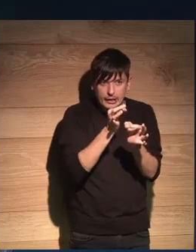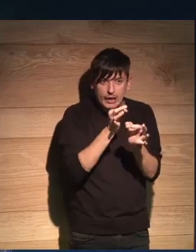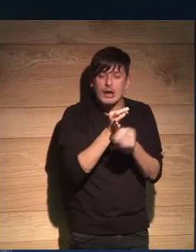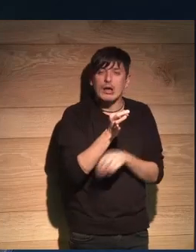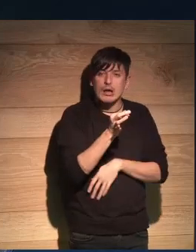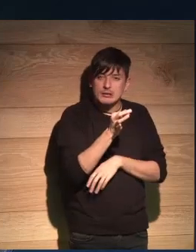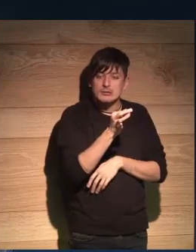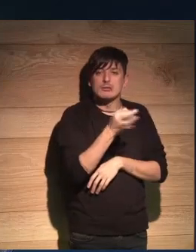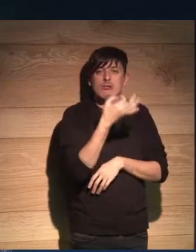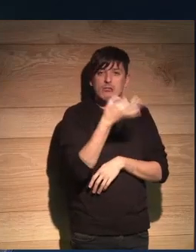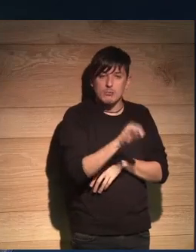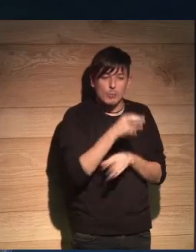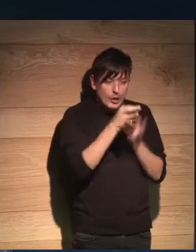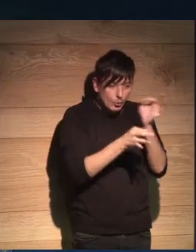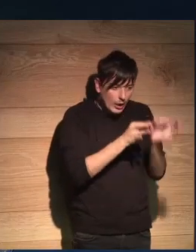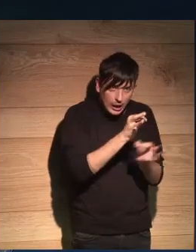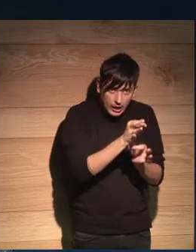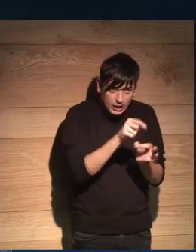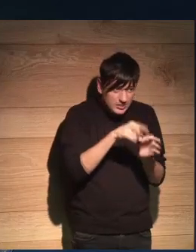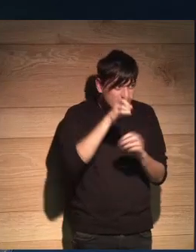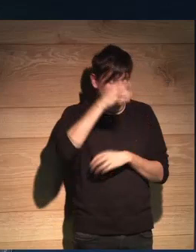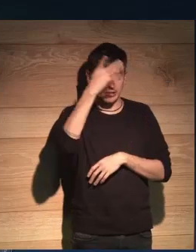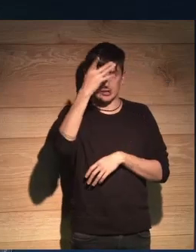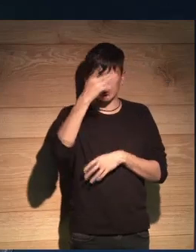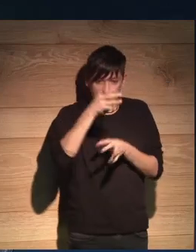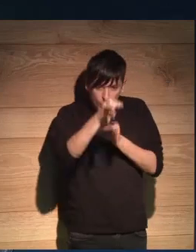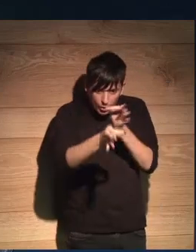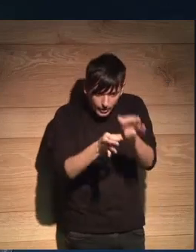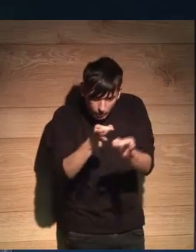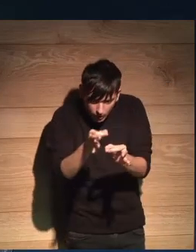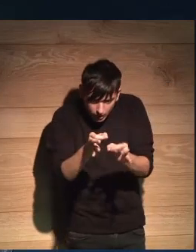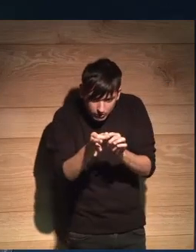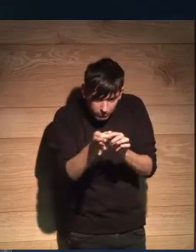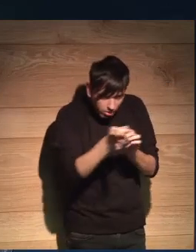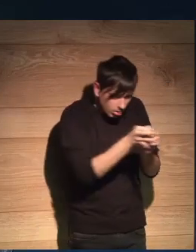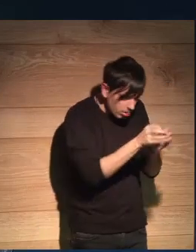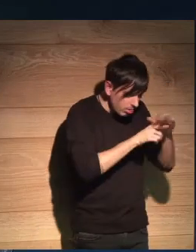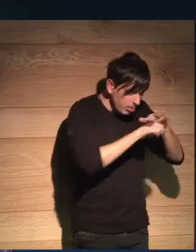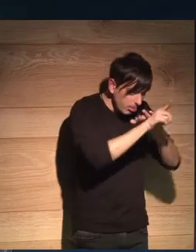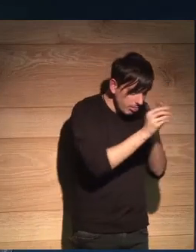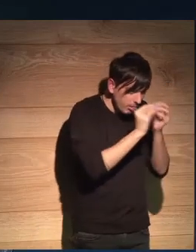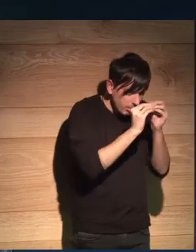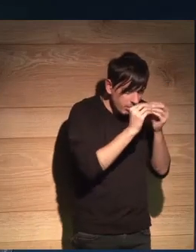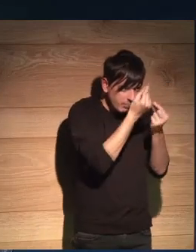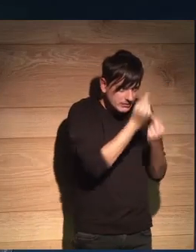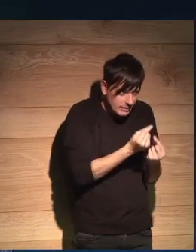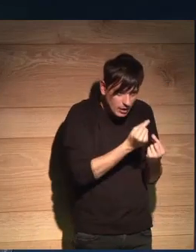ese. Y entonces, de ahí, de esa idea, cogí la molécula y diseñamos un proyecto de investigación. De esa